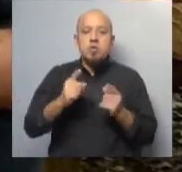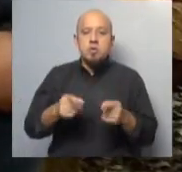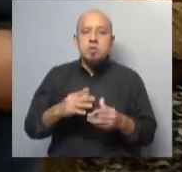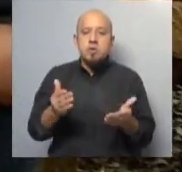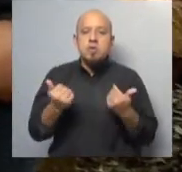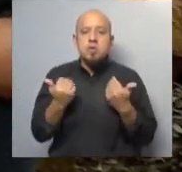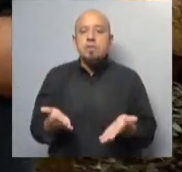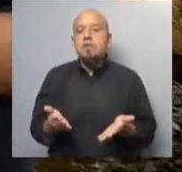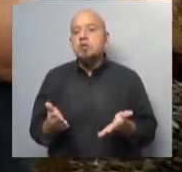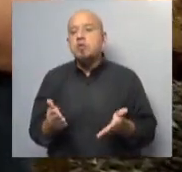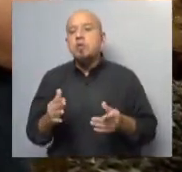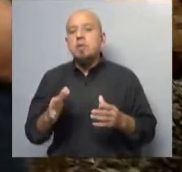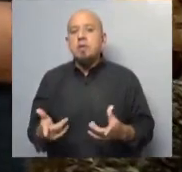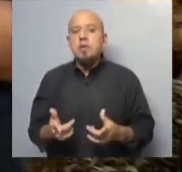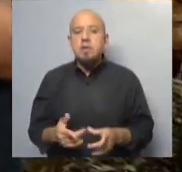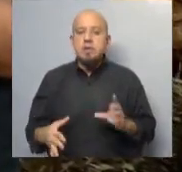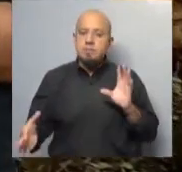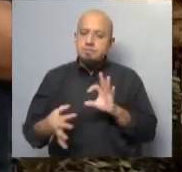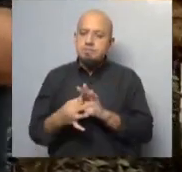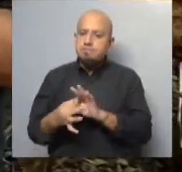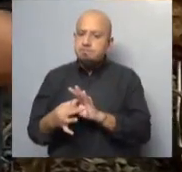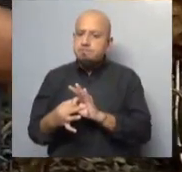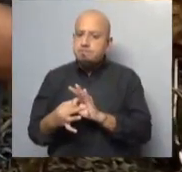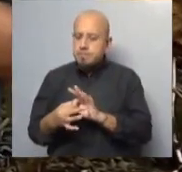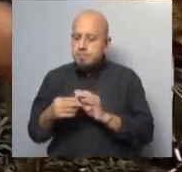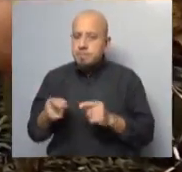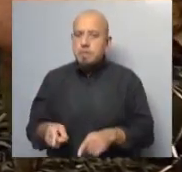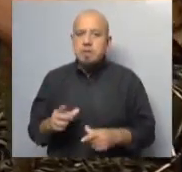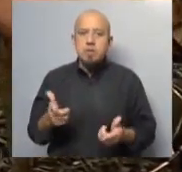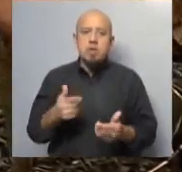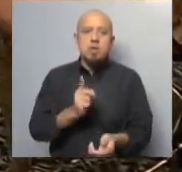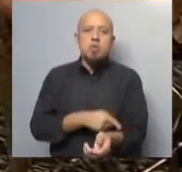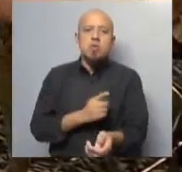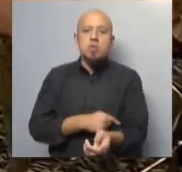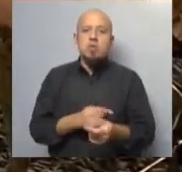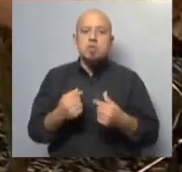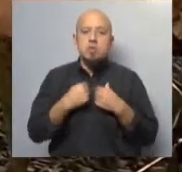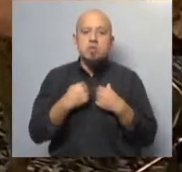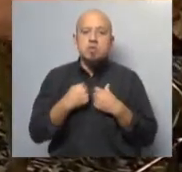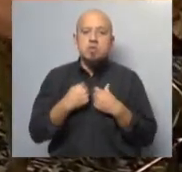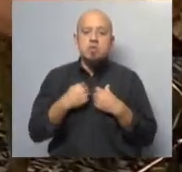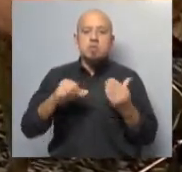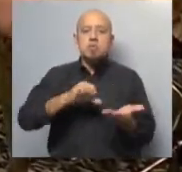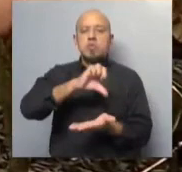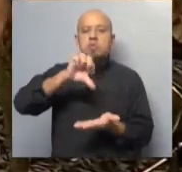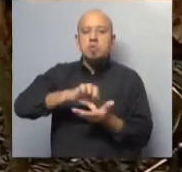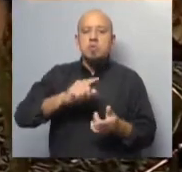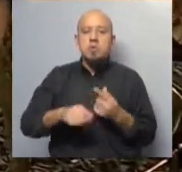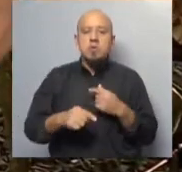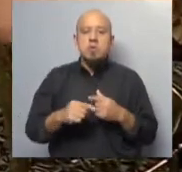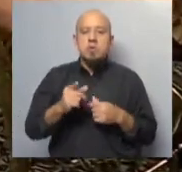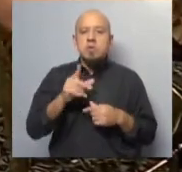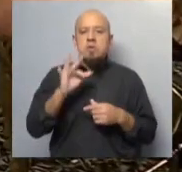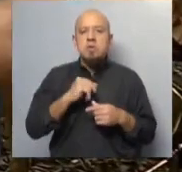beneficio colateral de la conexión con algo que no estamos habituados. O sea, nosotros somos, por vivir en ciudades, muy rutinarios. O